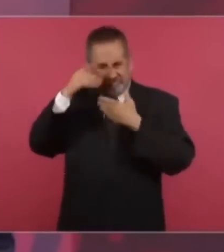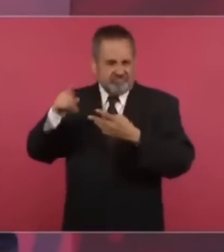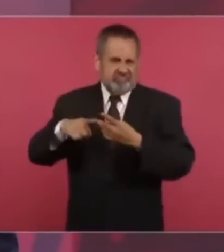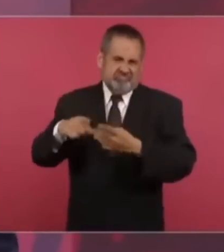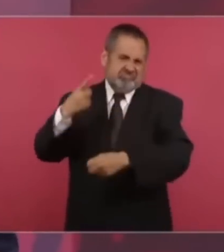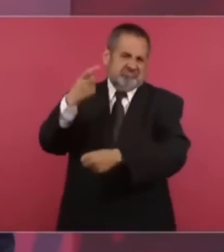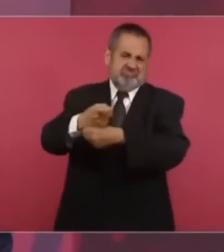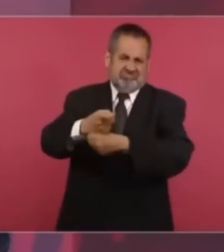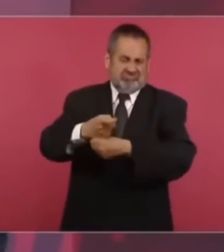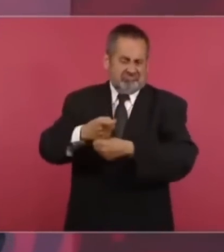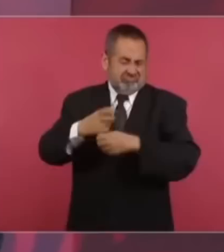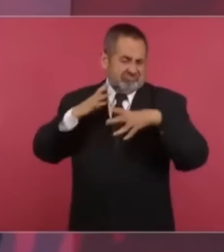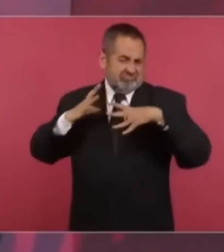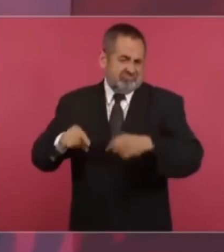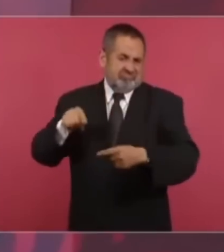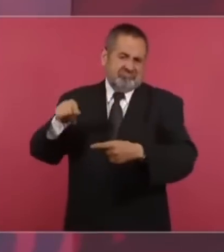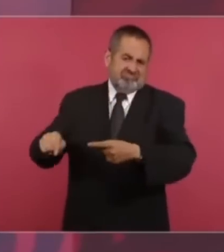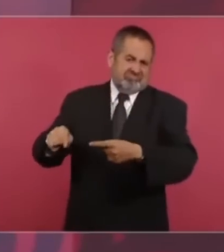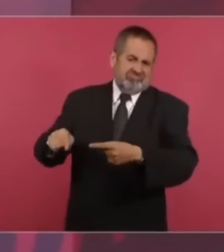madre.